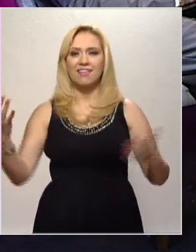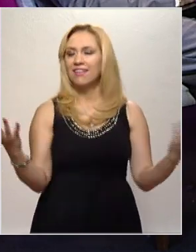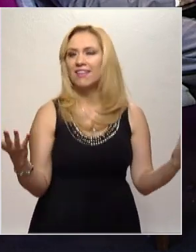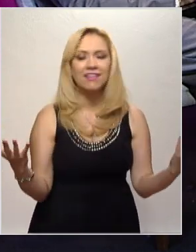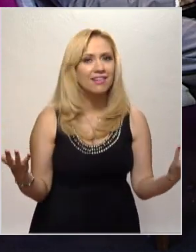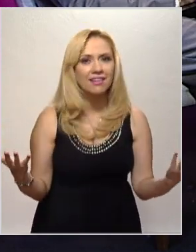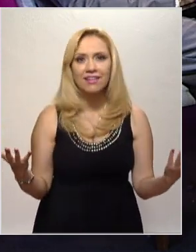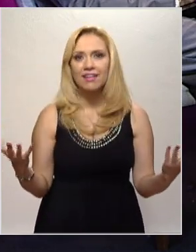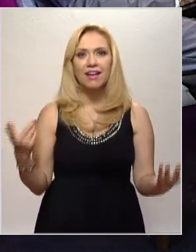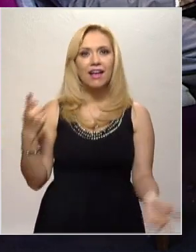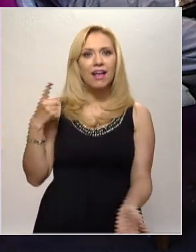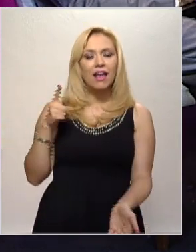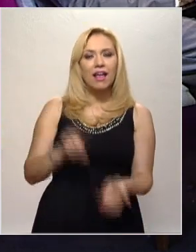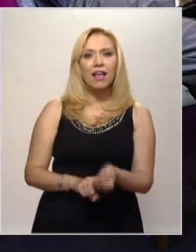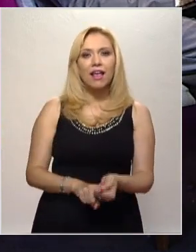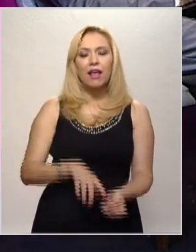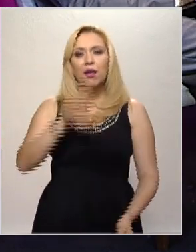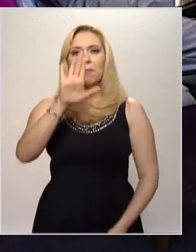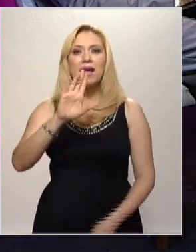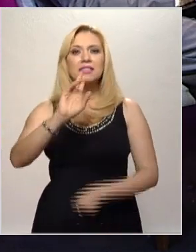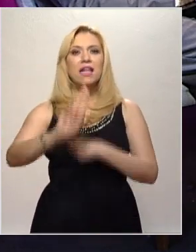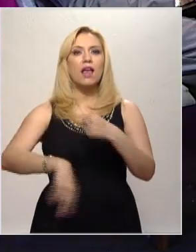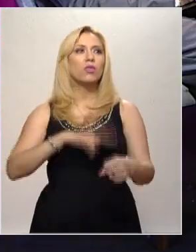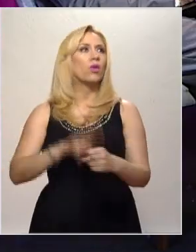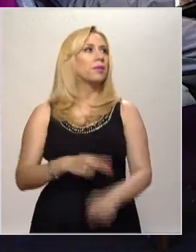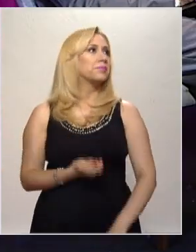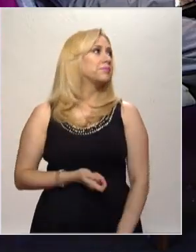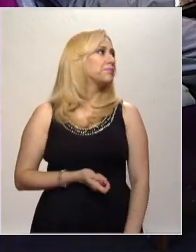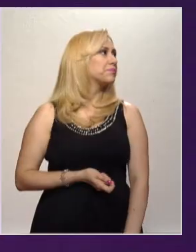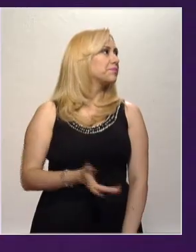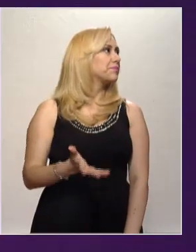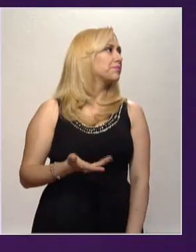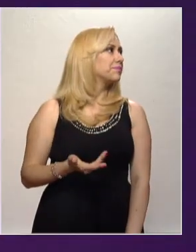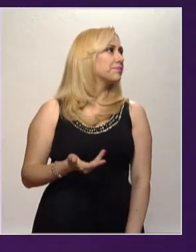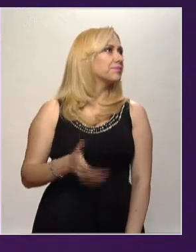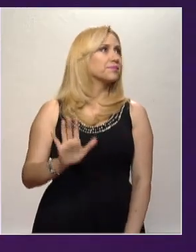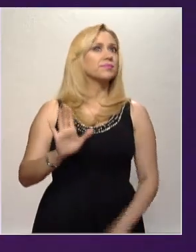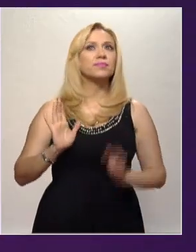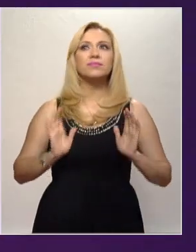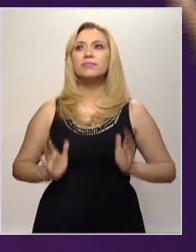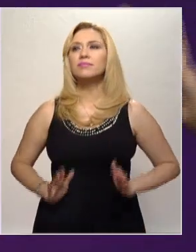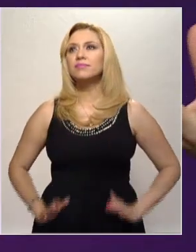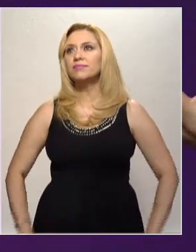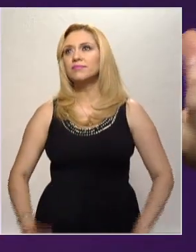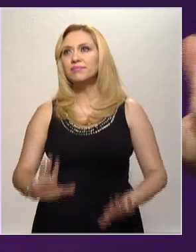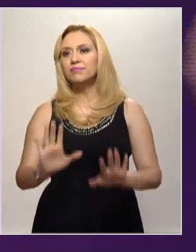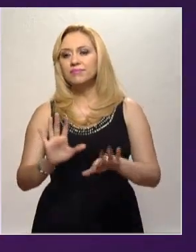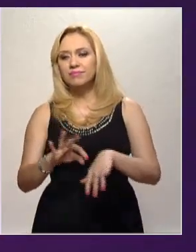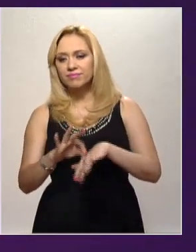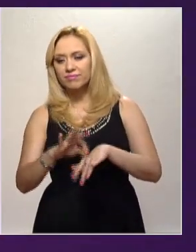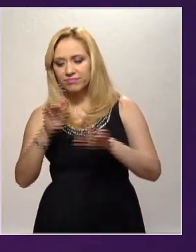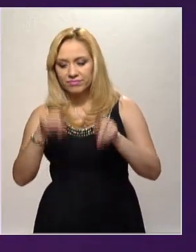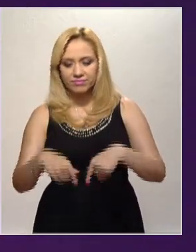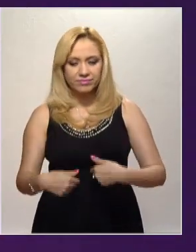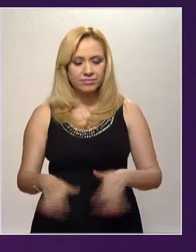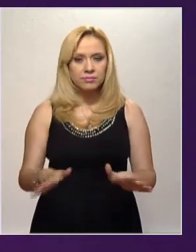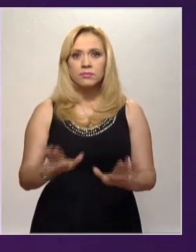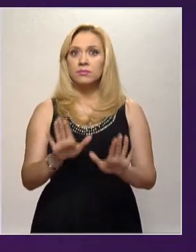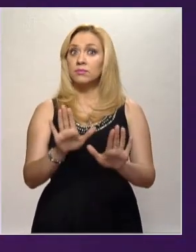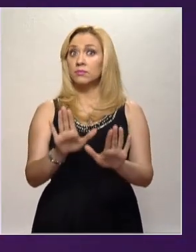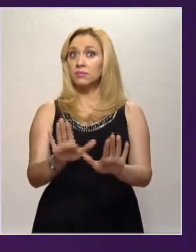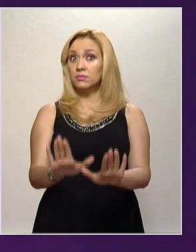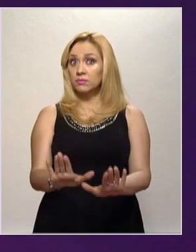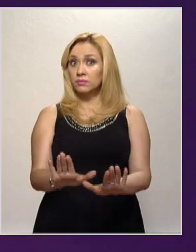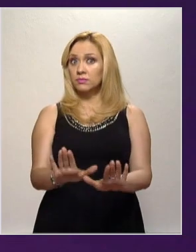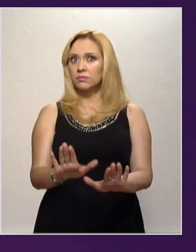de nuestra biología, como si fuera natural, una serie de condiciones que en realidad son significados sociales que se han relacionado